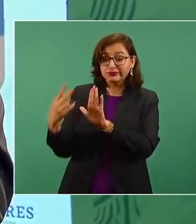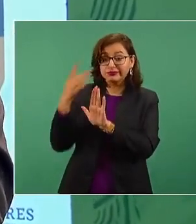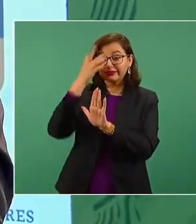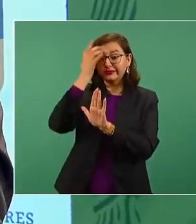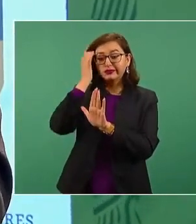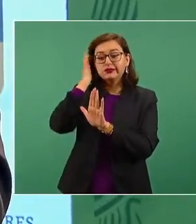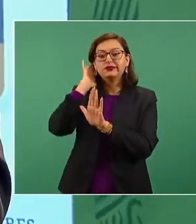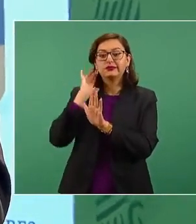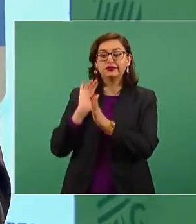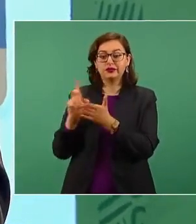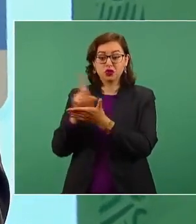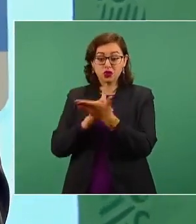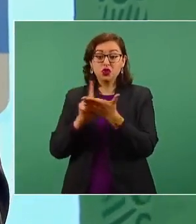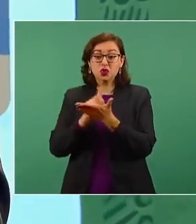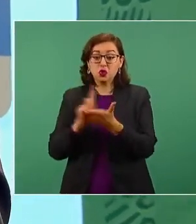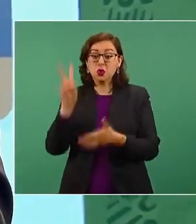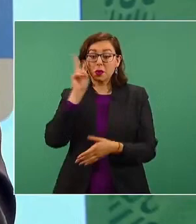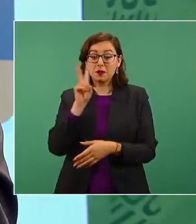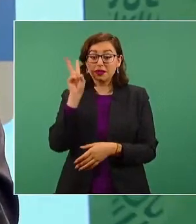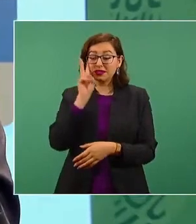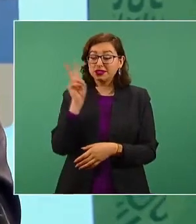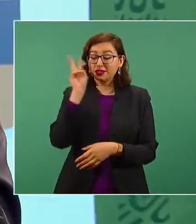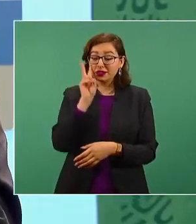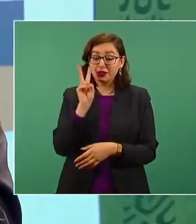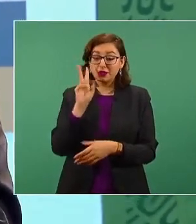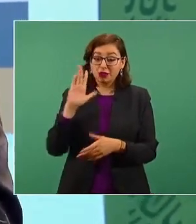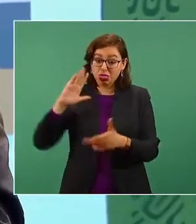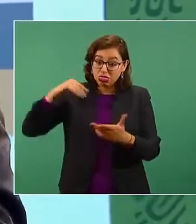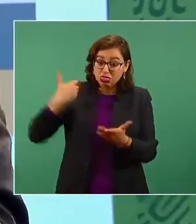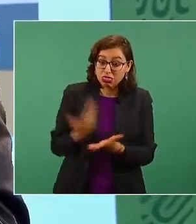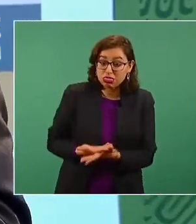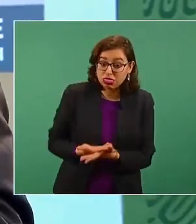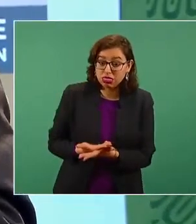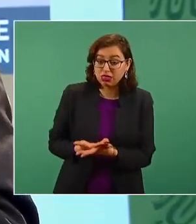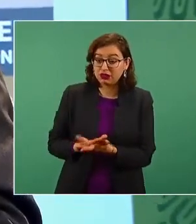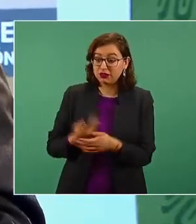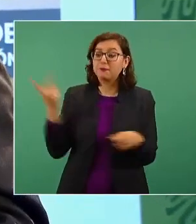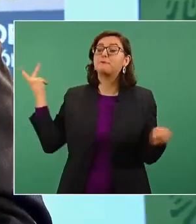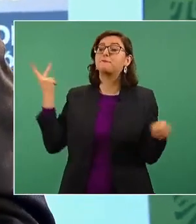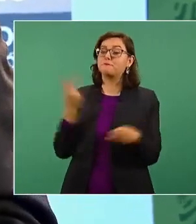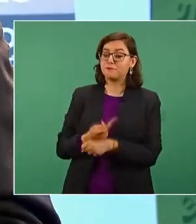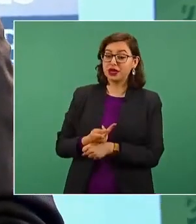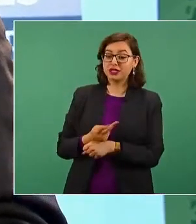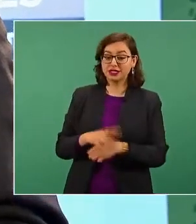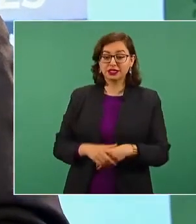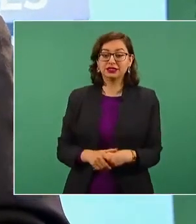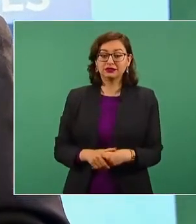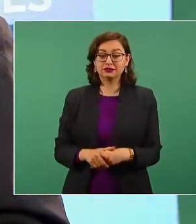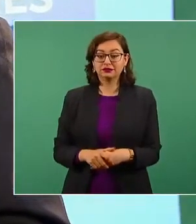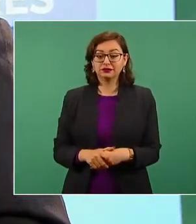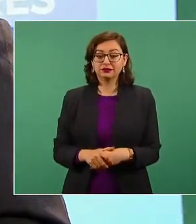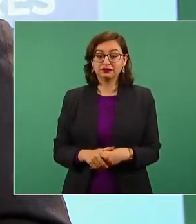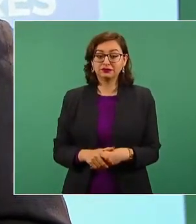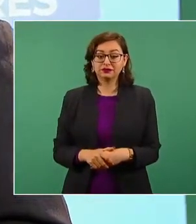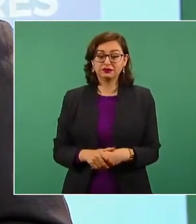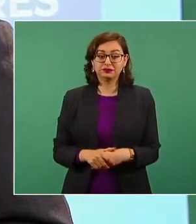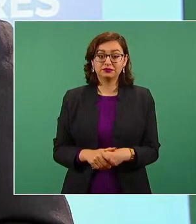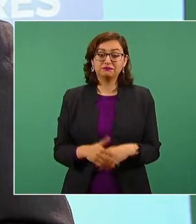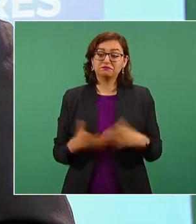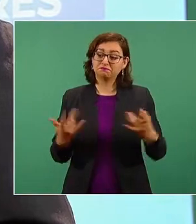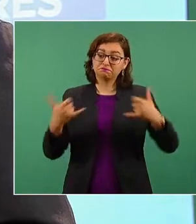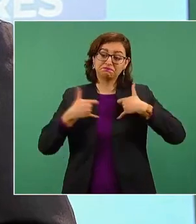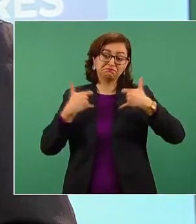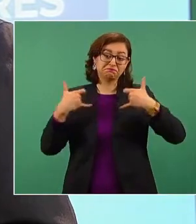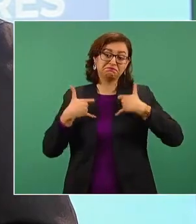la drogadicción, el uso de esas drogas que destruyen a